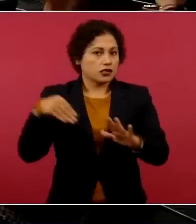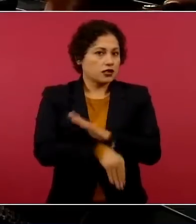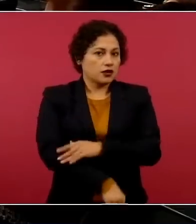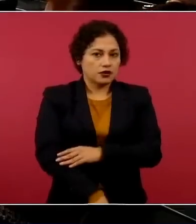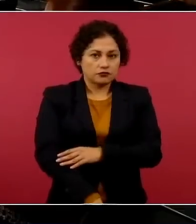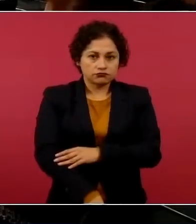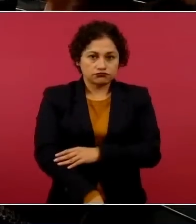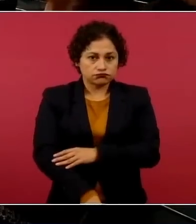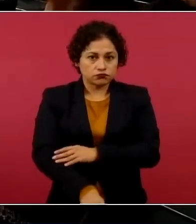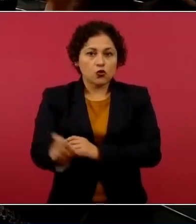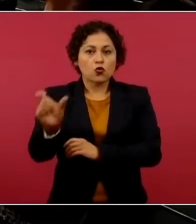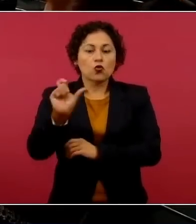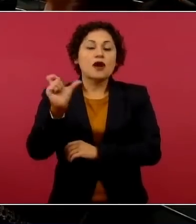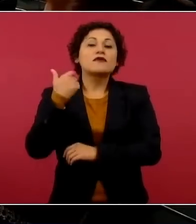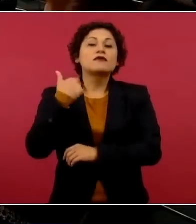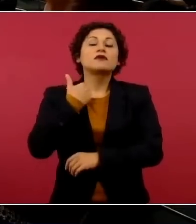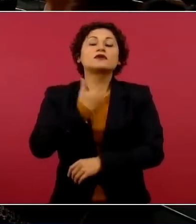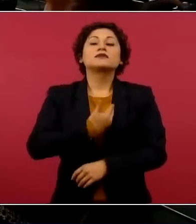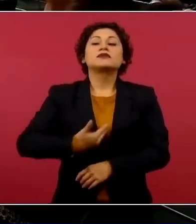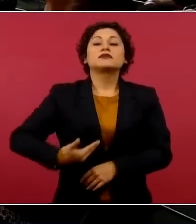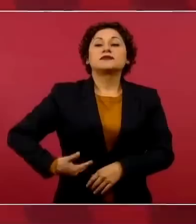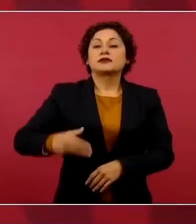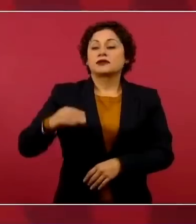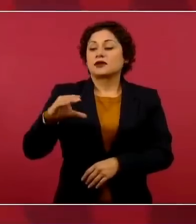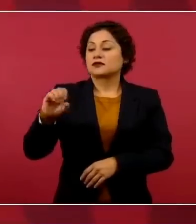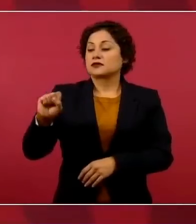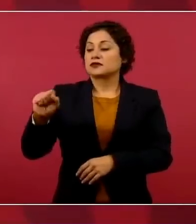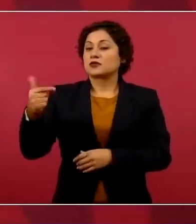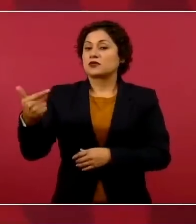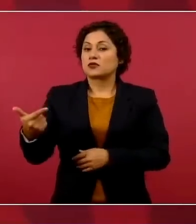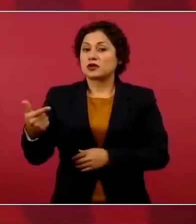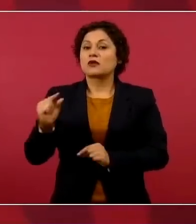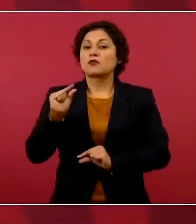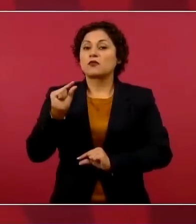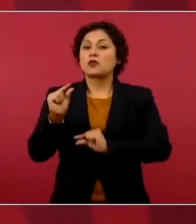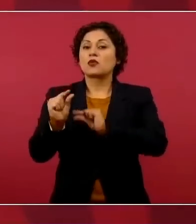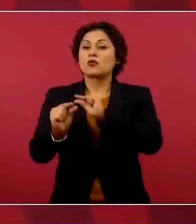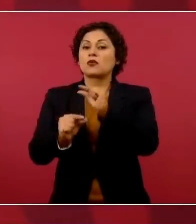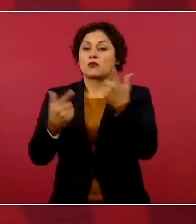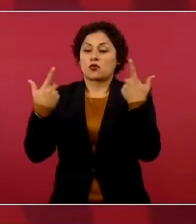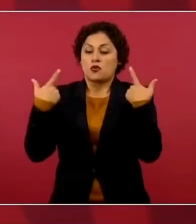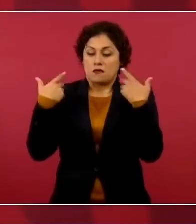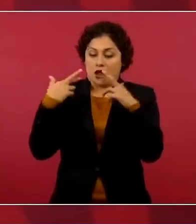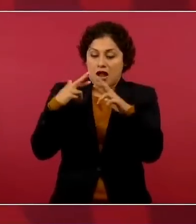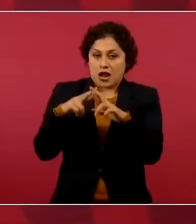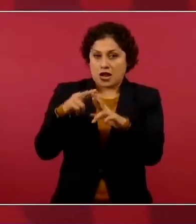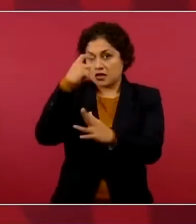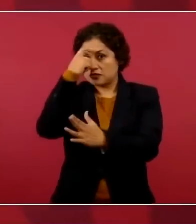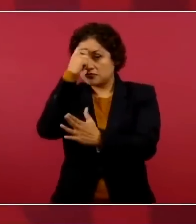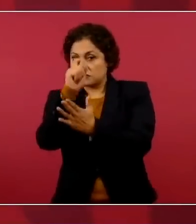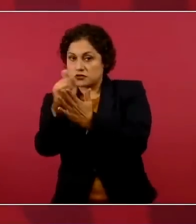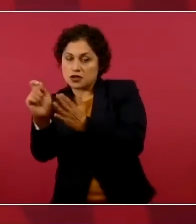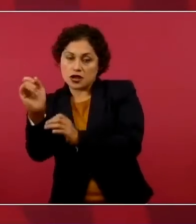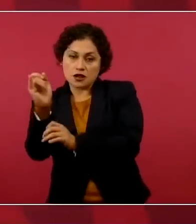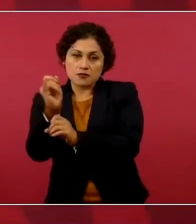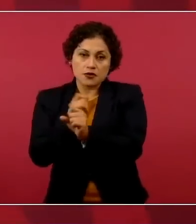Desde Salinas empezó a cooptar a maestros, a intelectuales orgánicos.